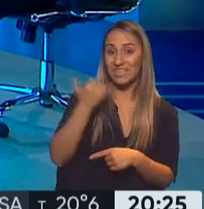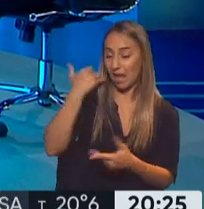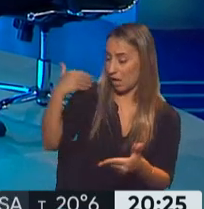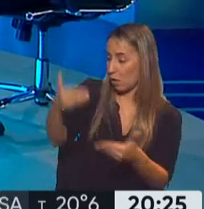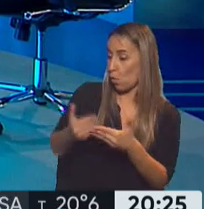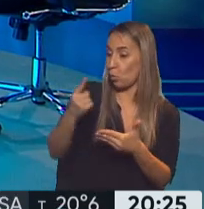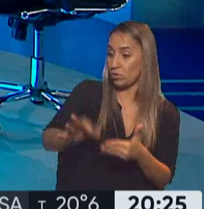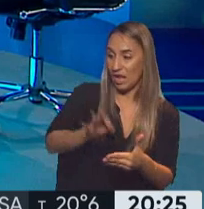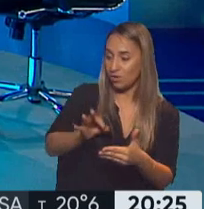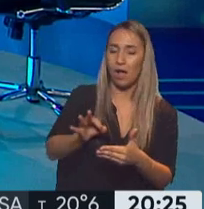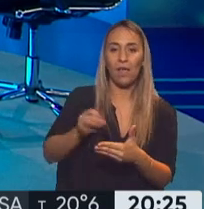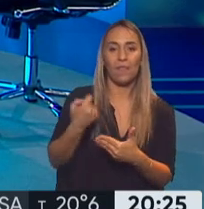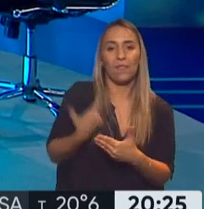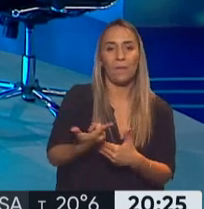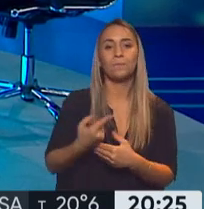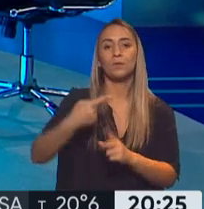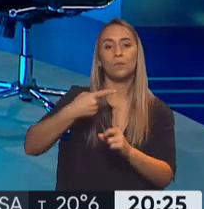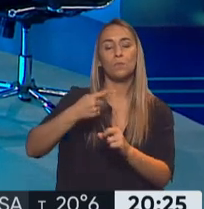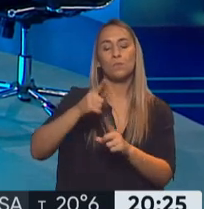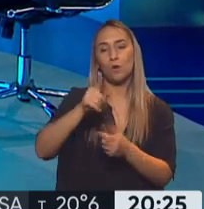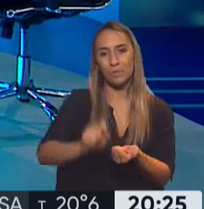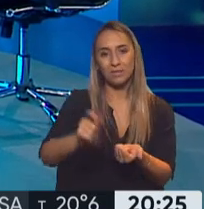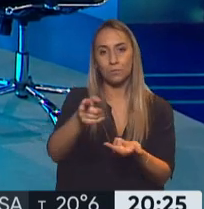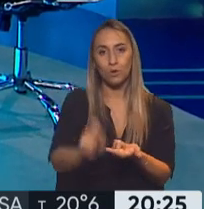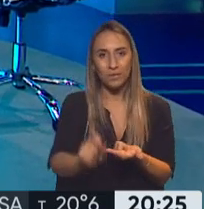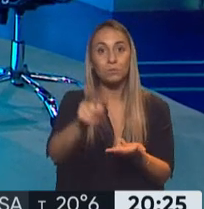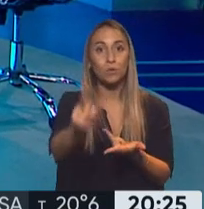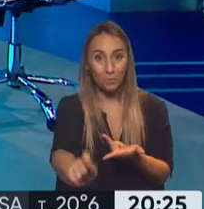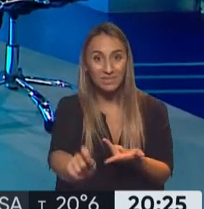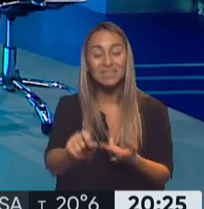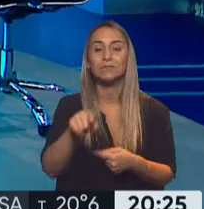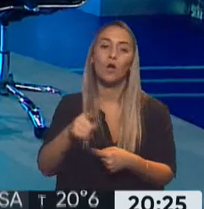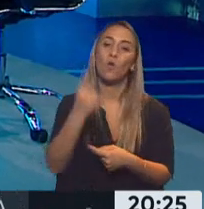bueno se les comienza a regir mes a mes un 1% antigüedad perfecto han asado muchísimas gracias a favor